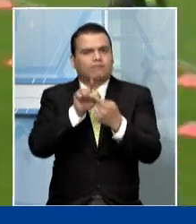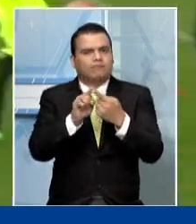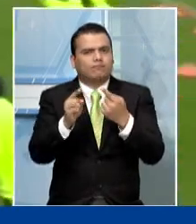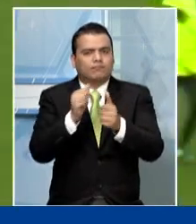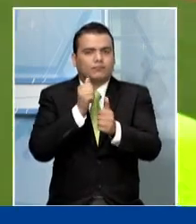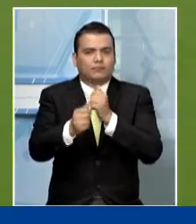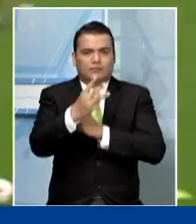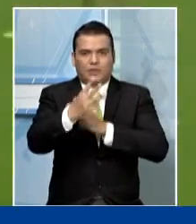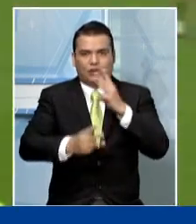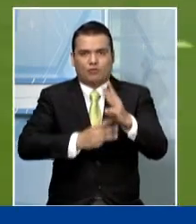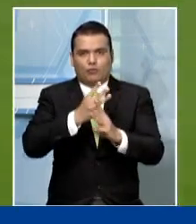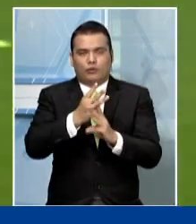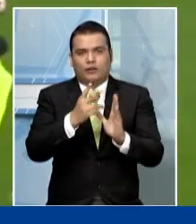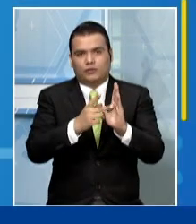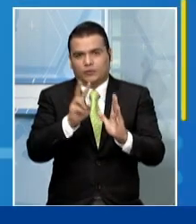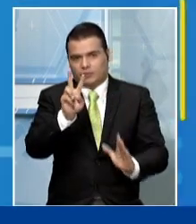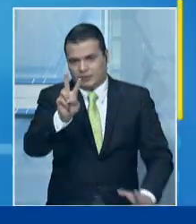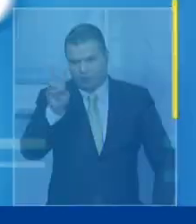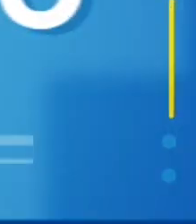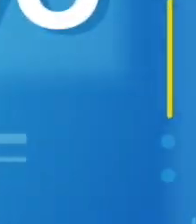al mundial de qatar-2022